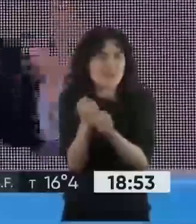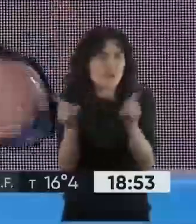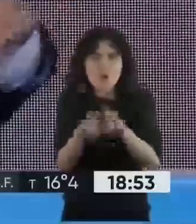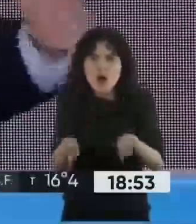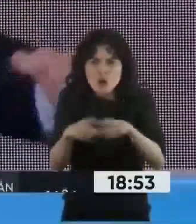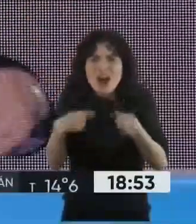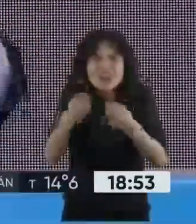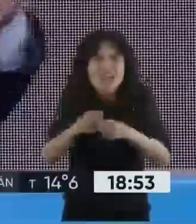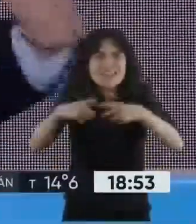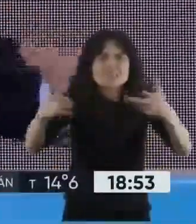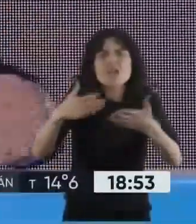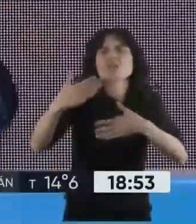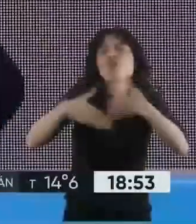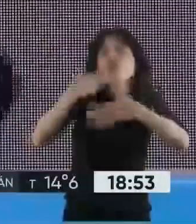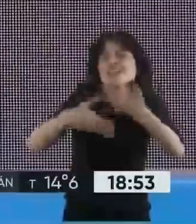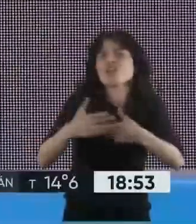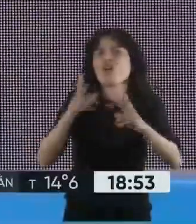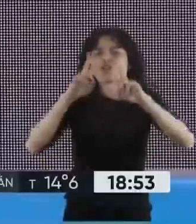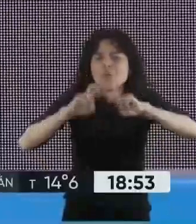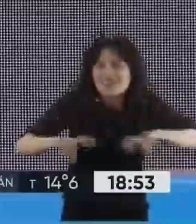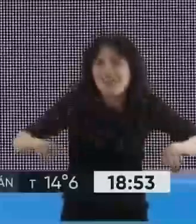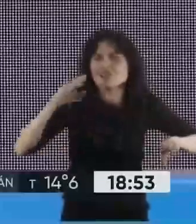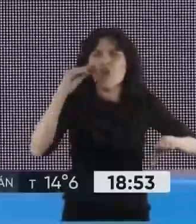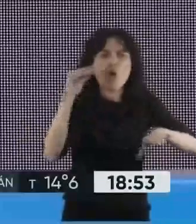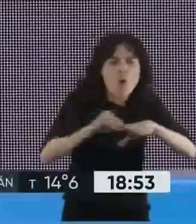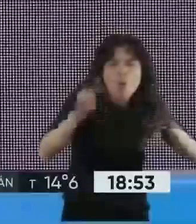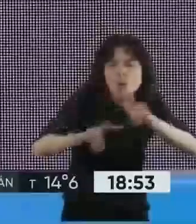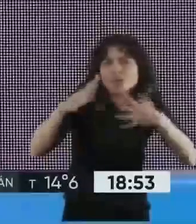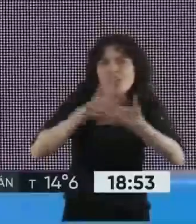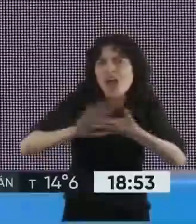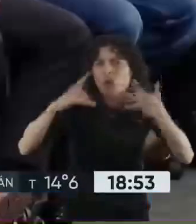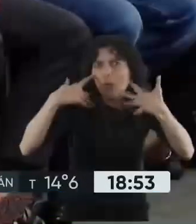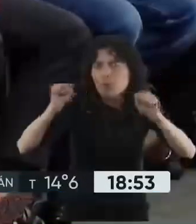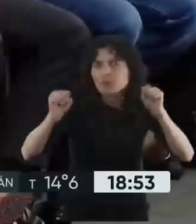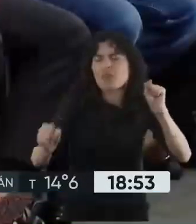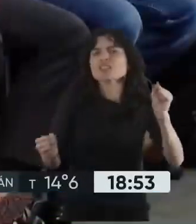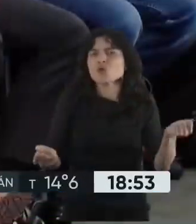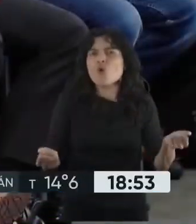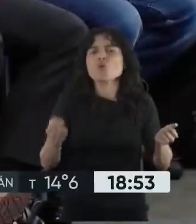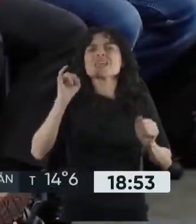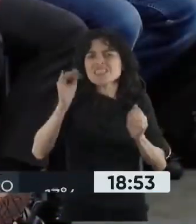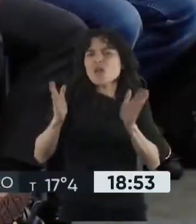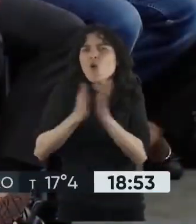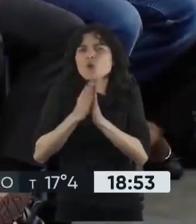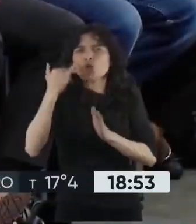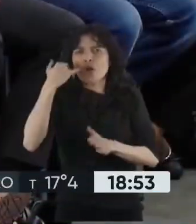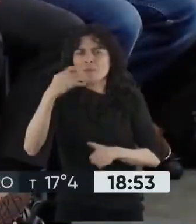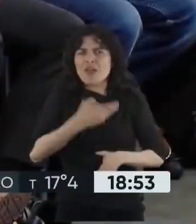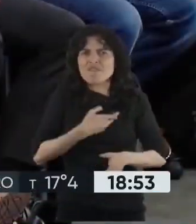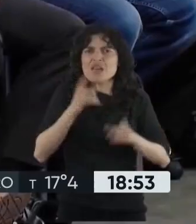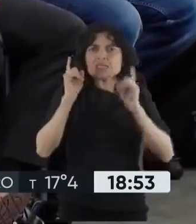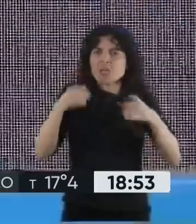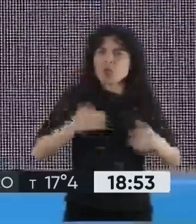al desarrollo de la producción, de la exploración de YPF. Y además, celebro